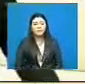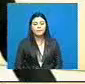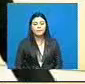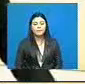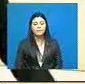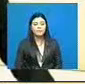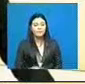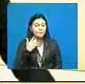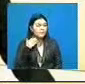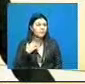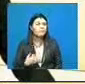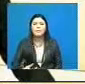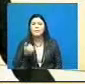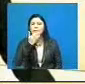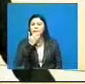Entonces,